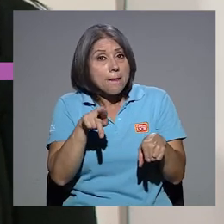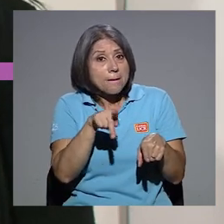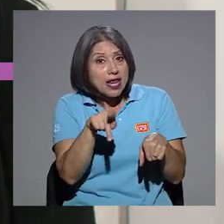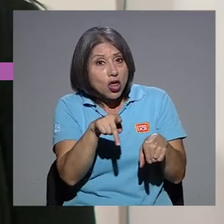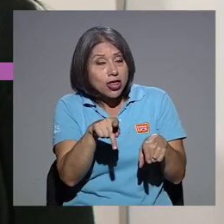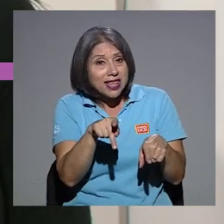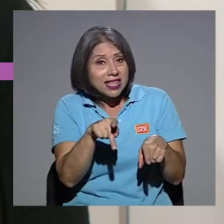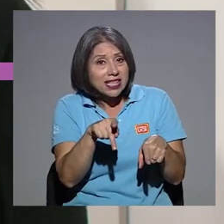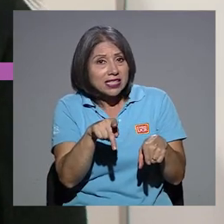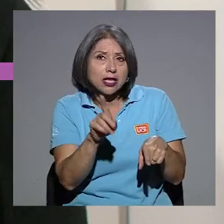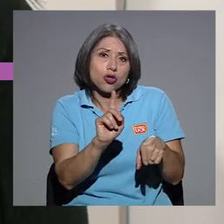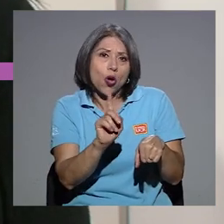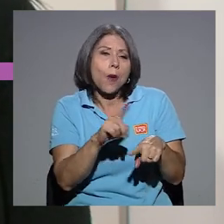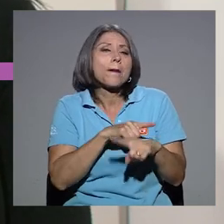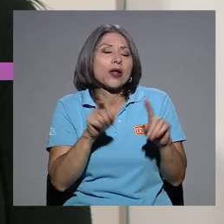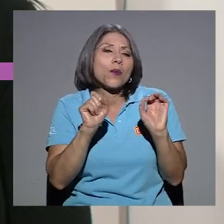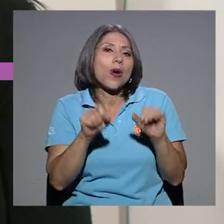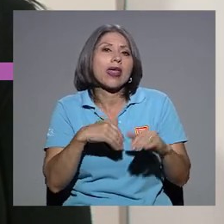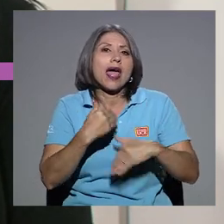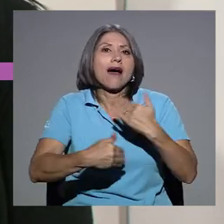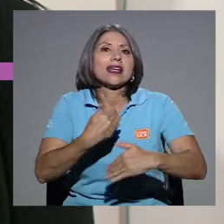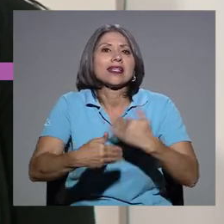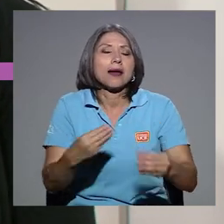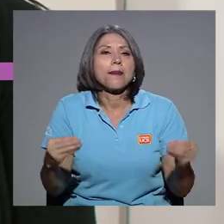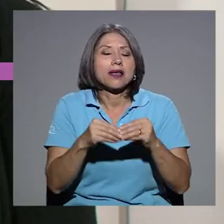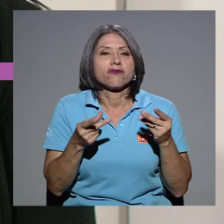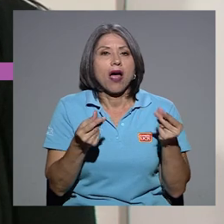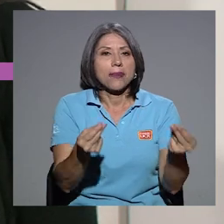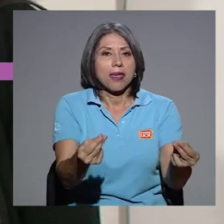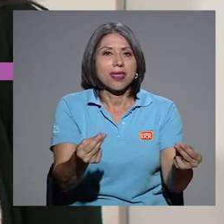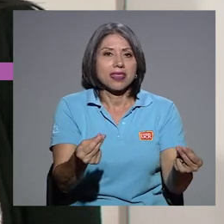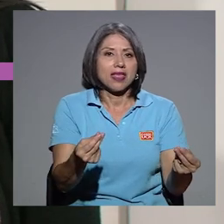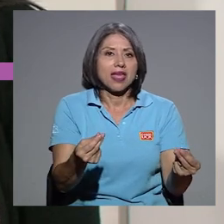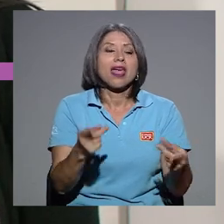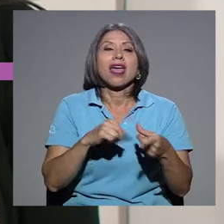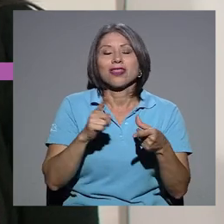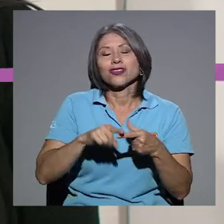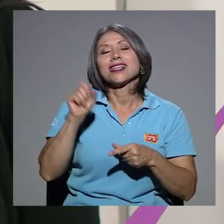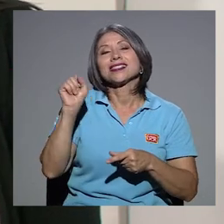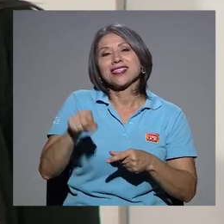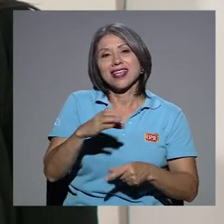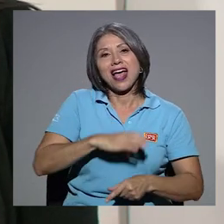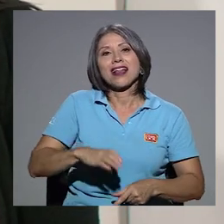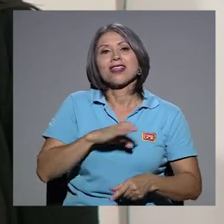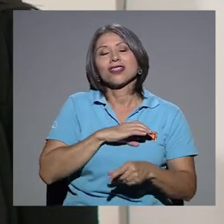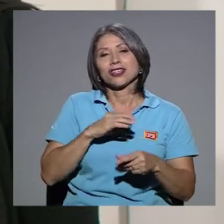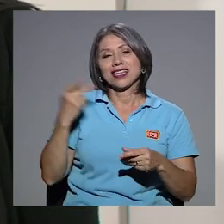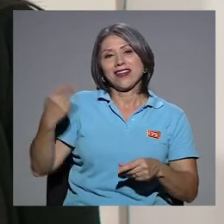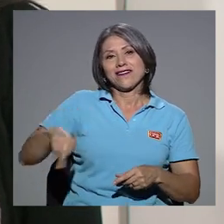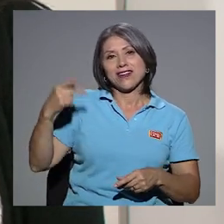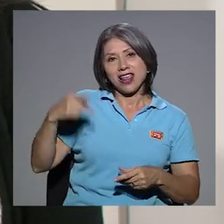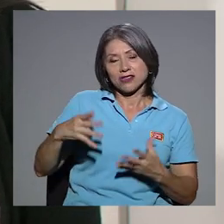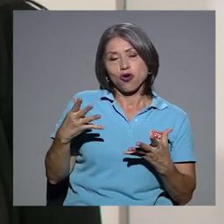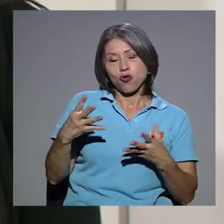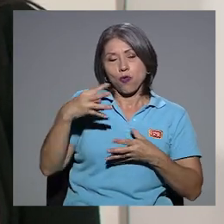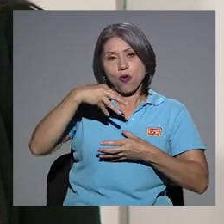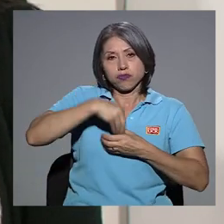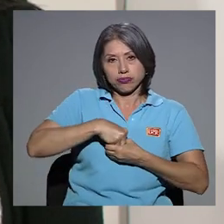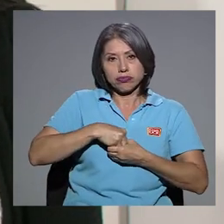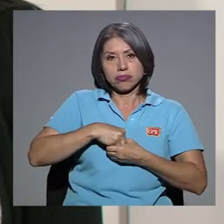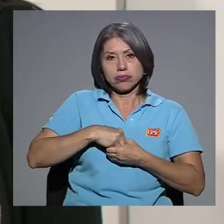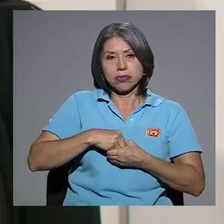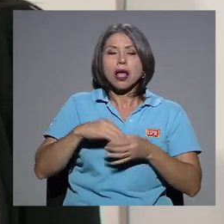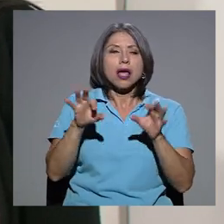sí de que la periodontitis avance más rápidamente, por ejemplo. Entonces, sí existen factores de riesgo también sistémicos. Ahora, lo